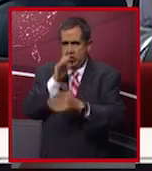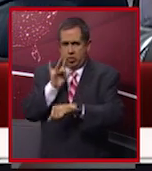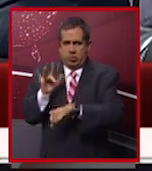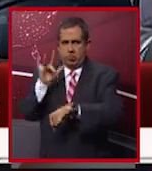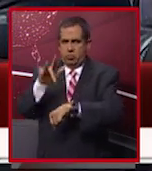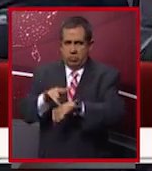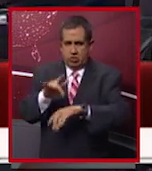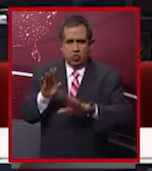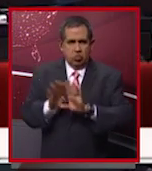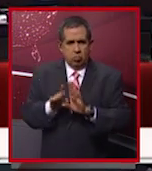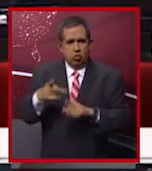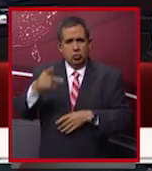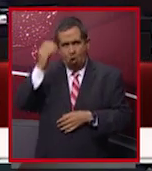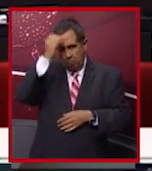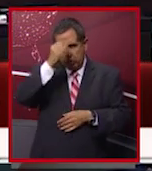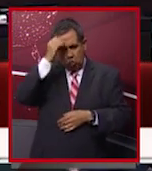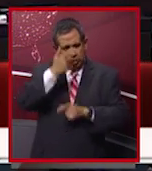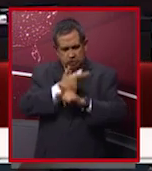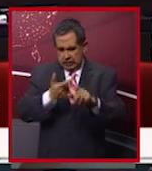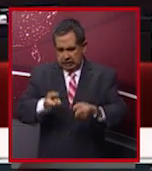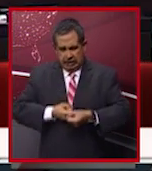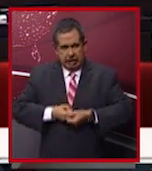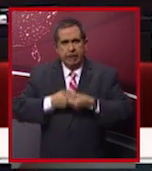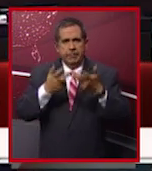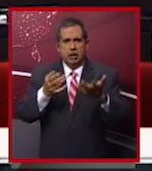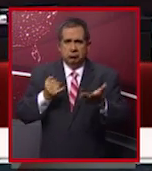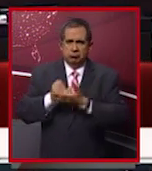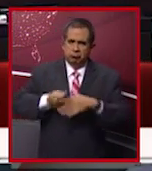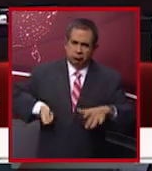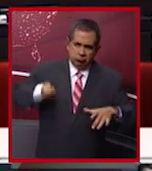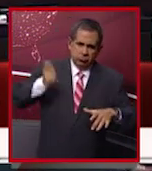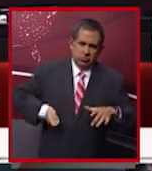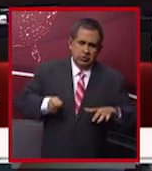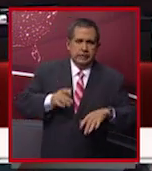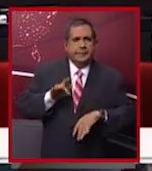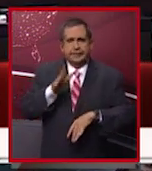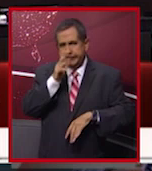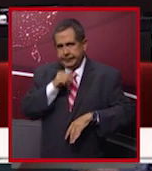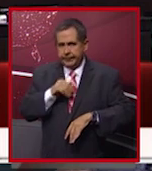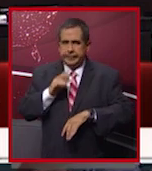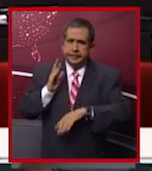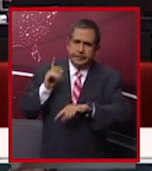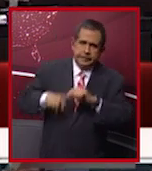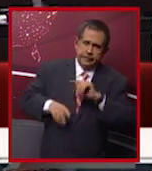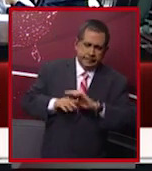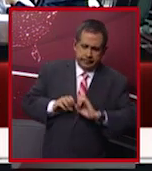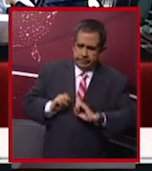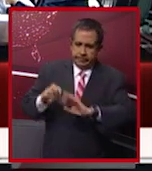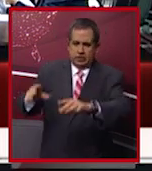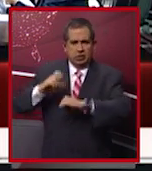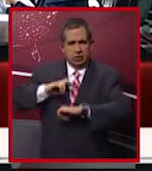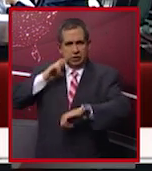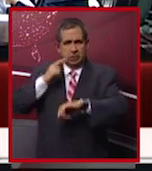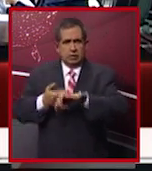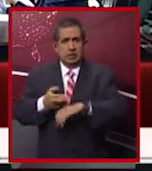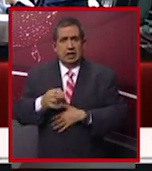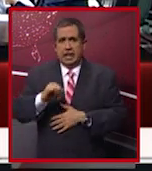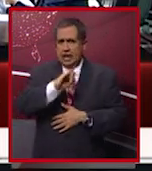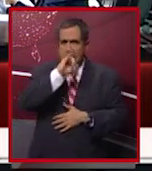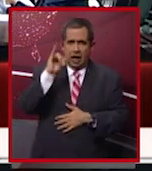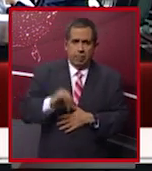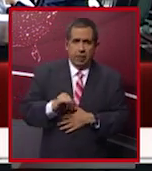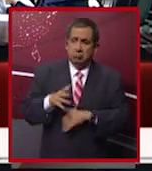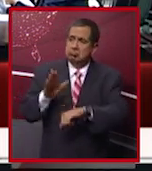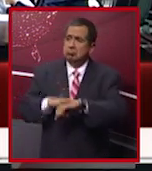inviolables por las opiniones que manifiesten o difundan, sus resoluciones o votos que emitan durante el tiempo que desempeñen sus encargos y jamás podrán